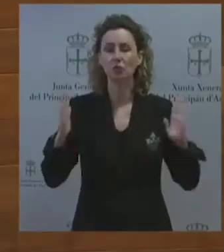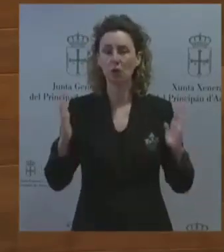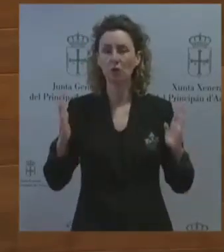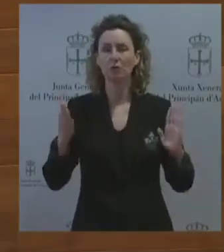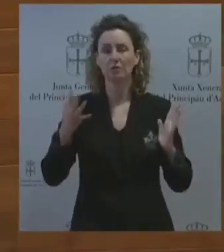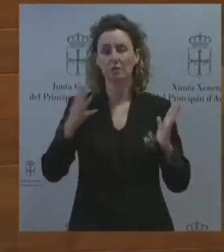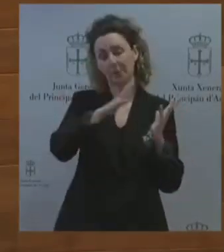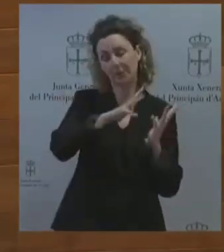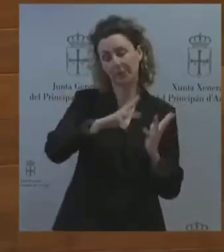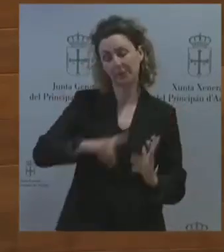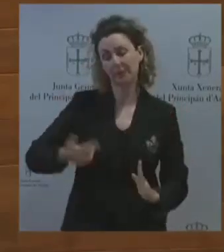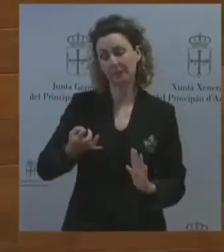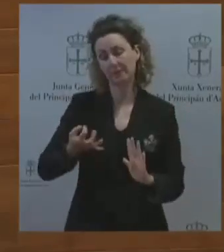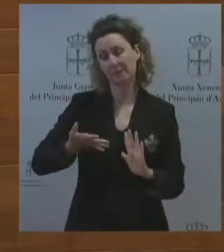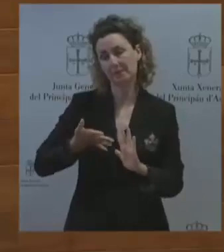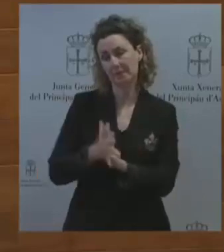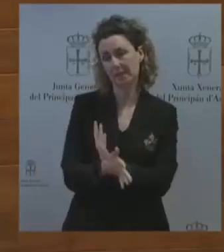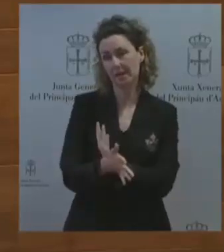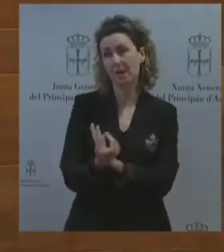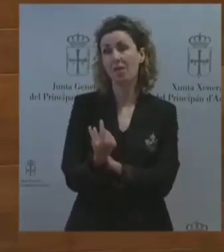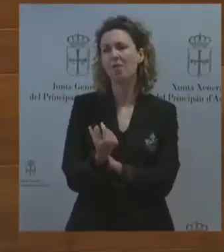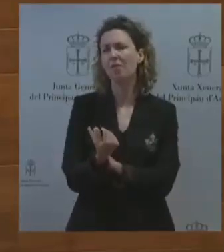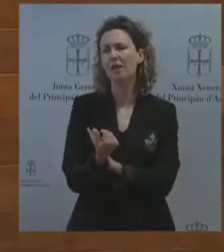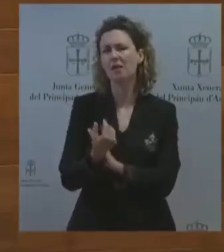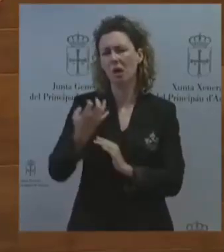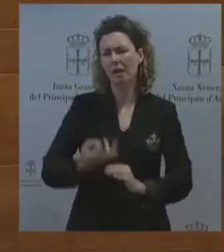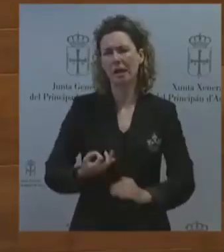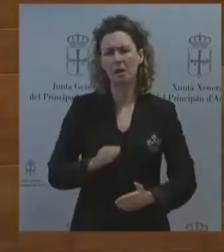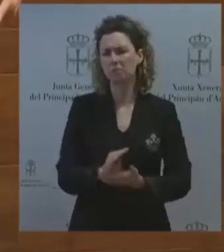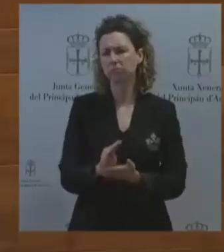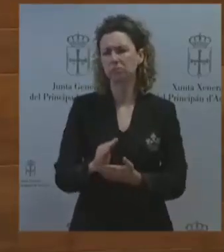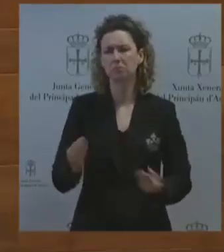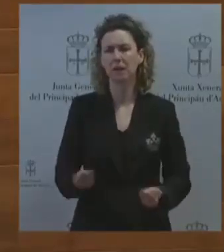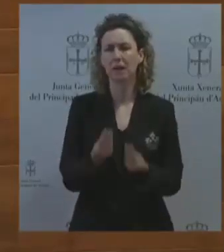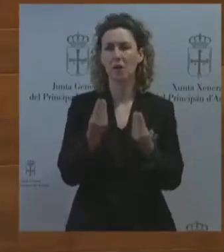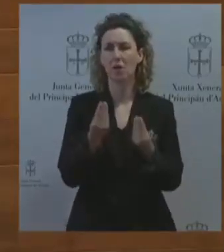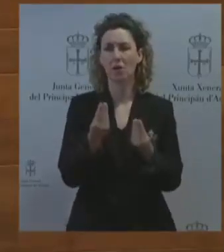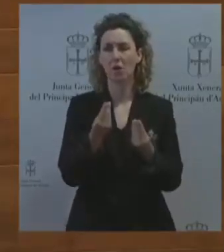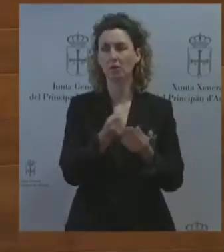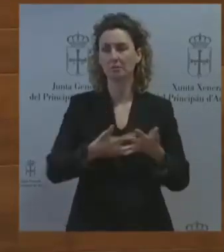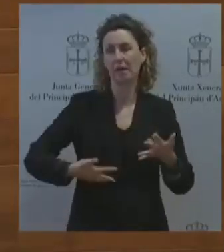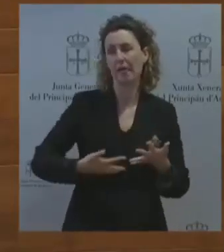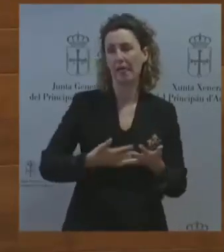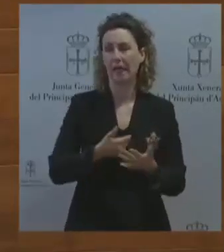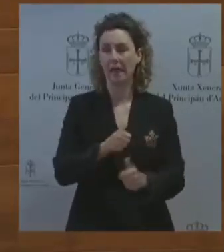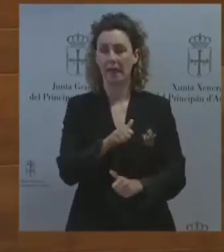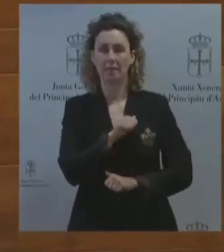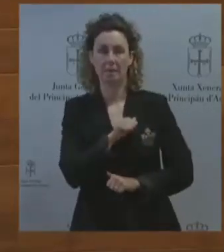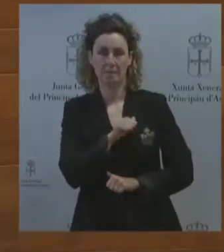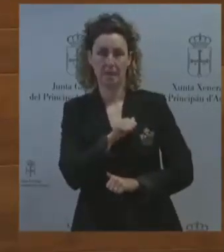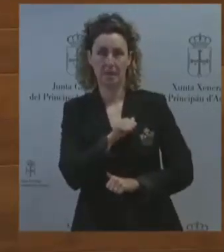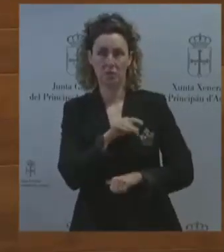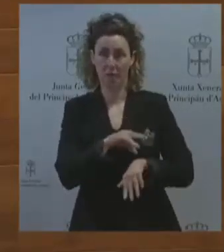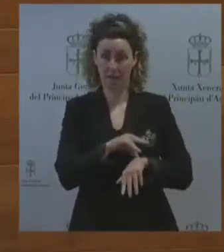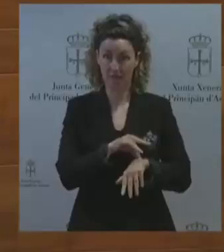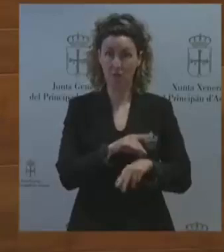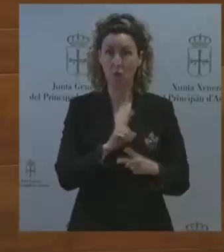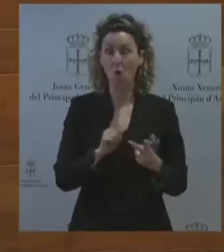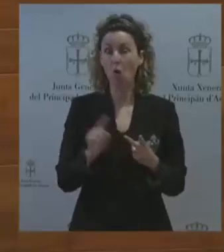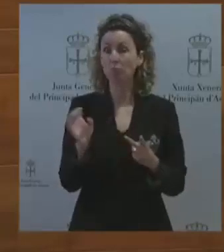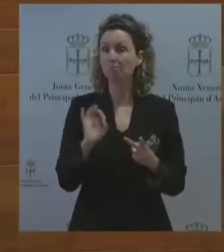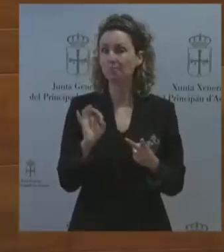dinero no se ha destinado a mejorar las listas de espera en sanidad o por qué ese dinero no ha servido para mejorar la situación de las